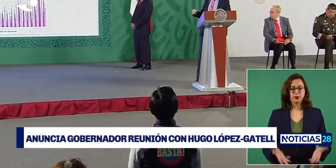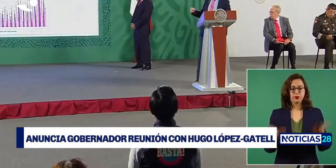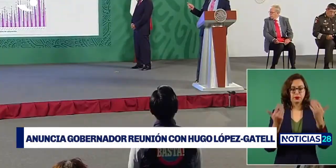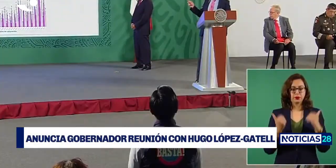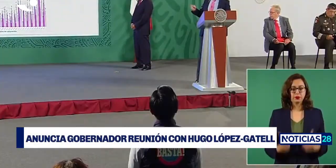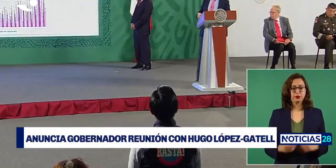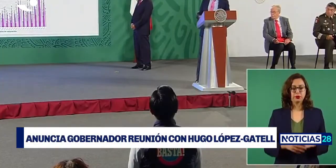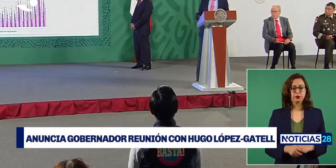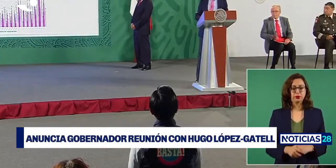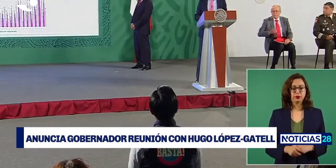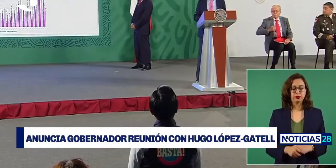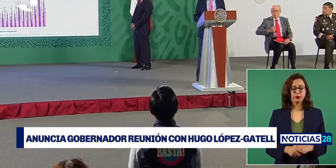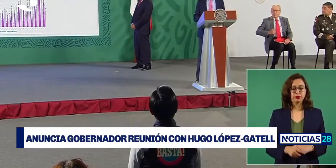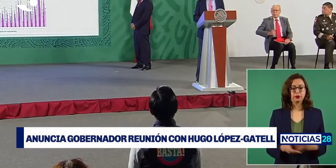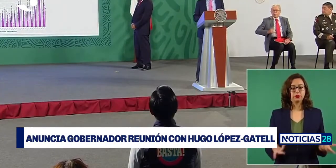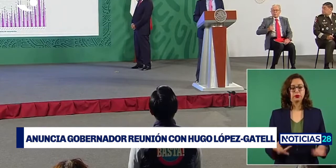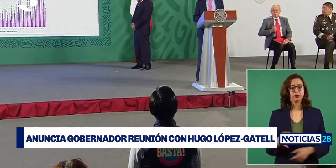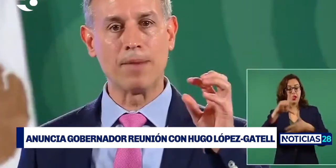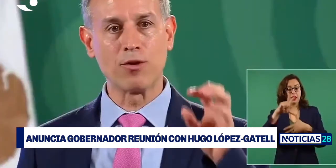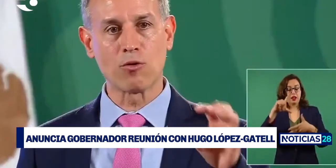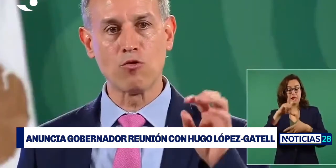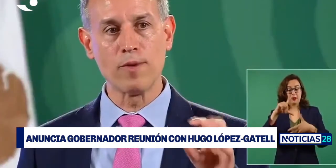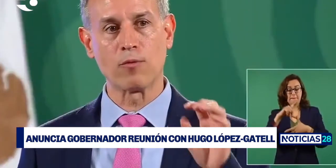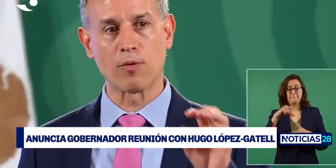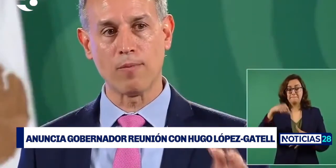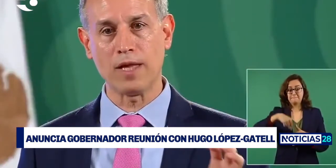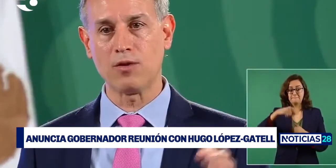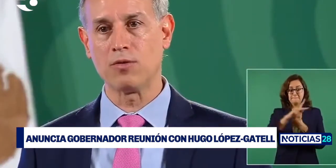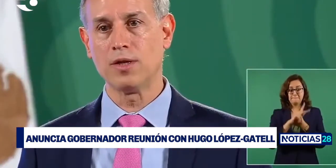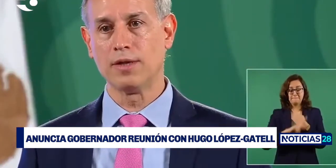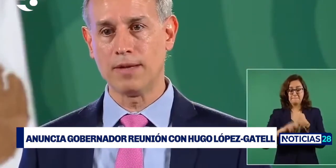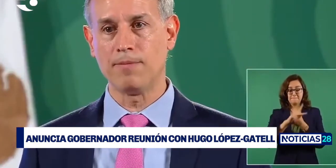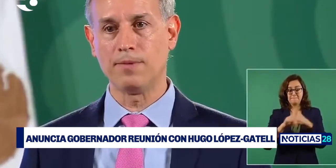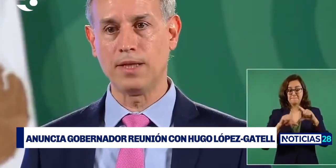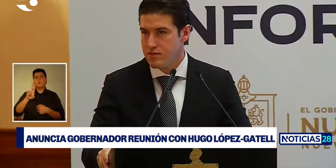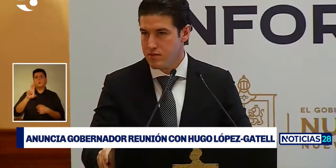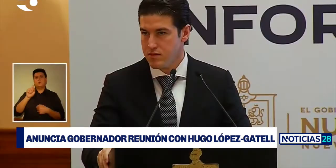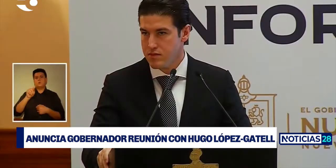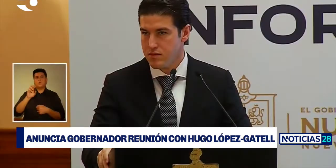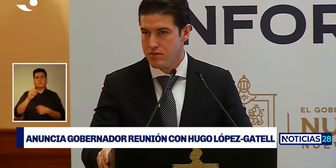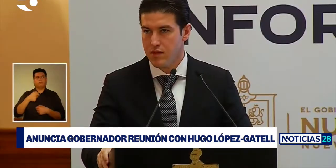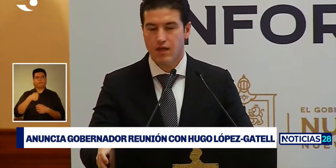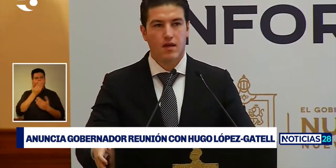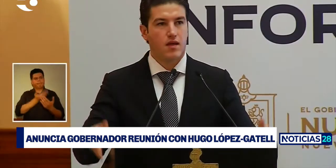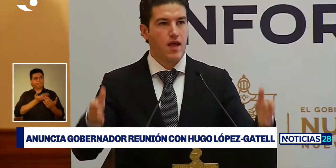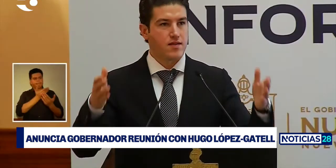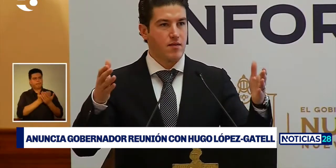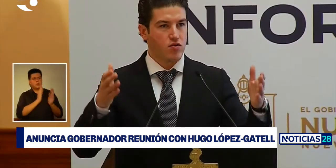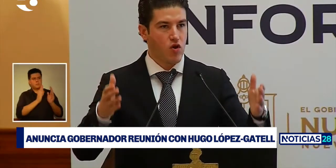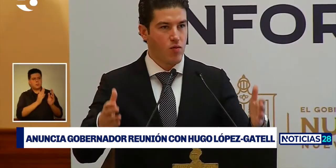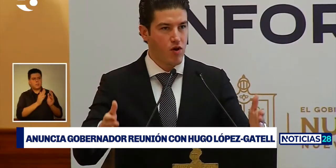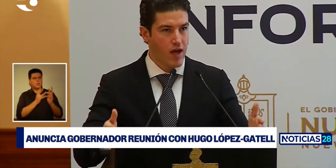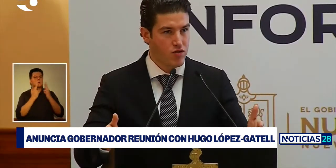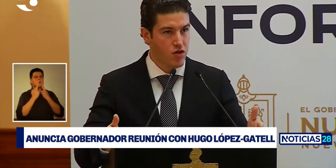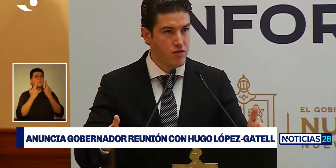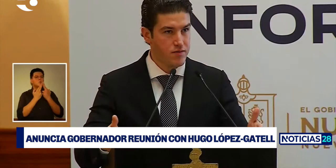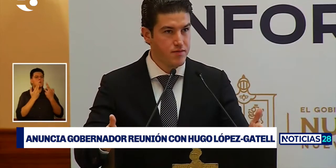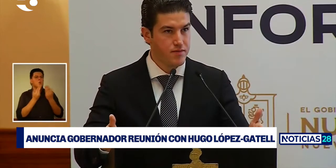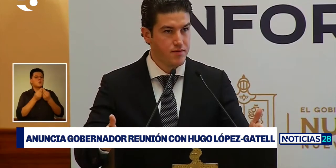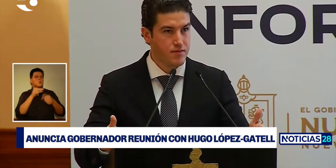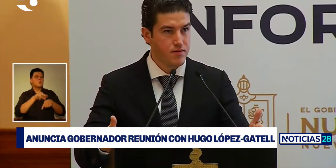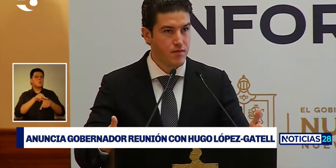reunirá con Hugo López-Gatell, subsecretario de Prevención y Promoción de la Salud, la próxima semana. Ya estamos en